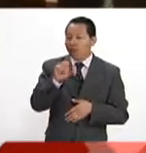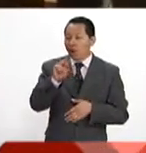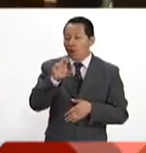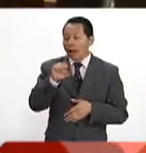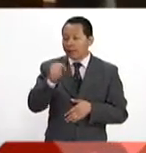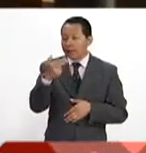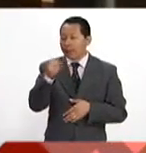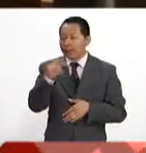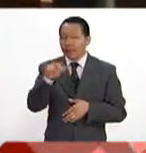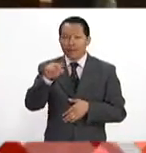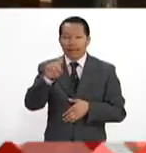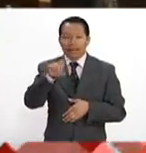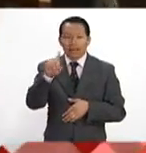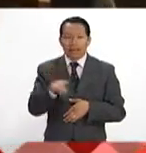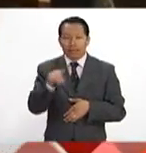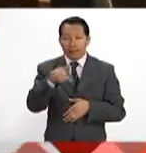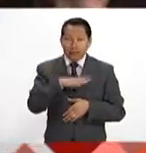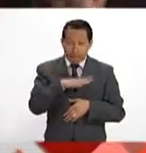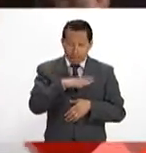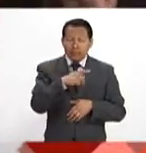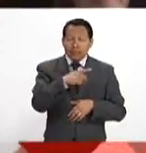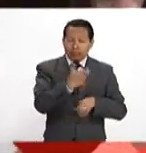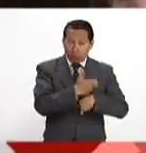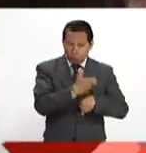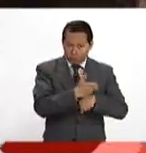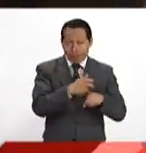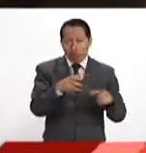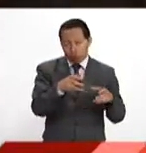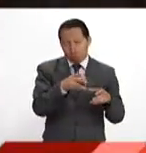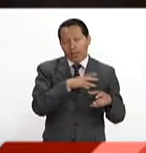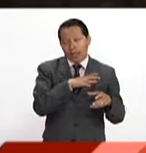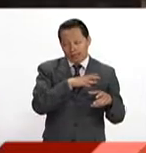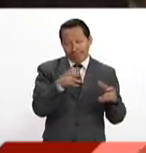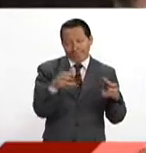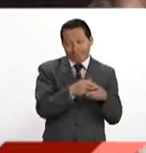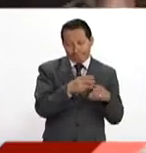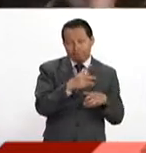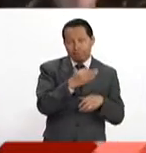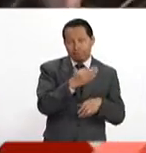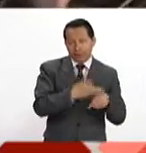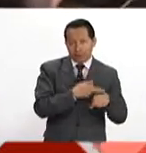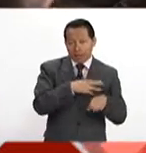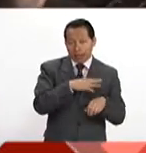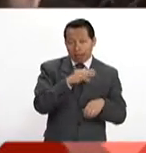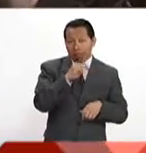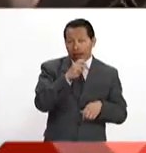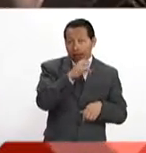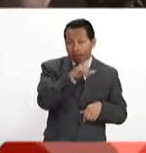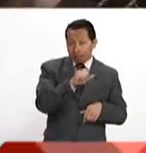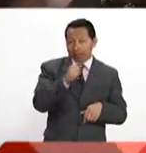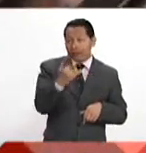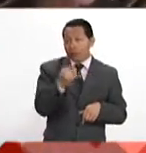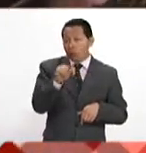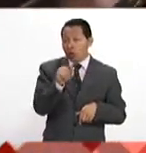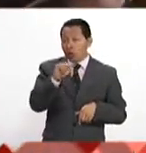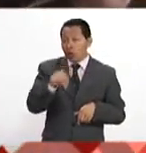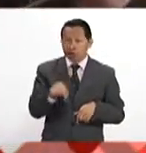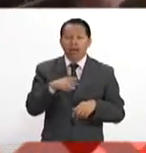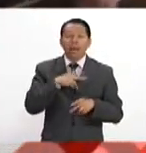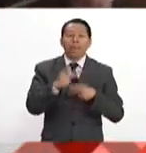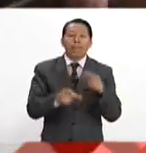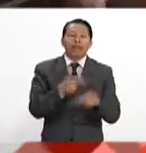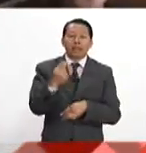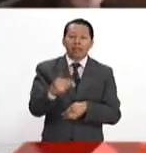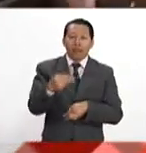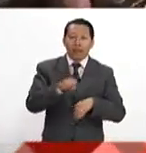Hernández. Específicamente, el Departamento de Estado de los Estados Unidos señala a Márquez y a Julián como prestanombres al frente